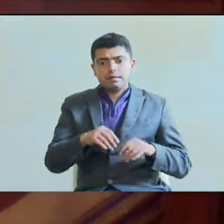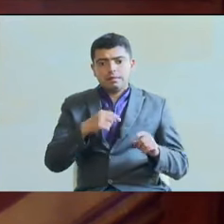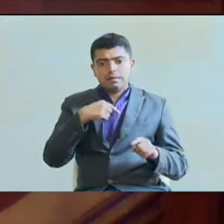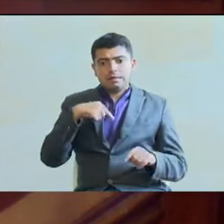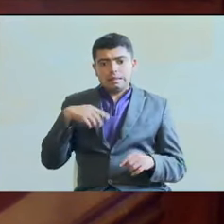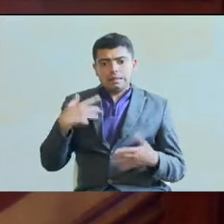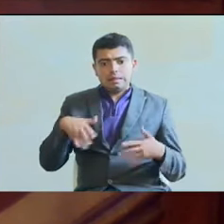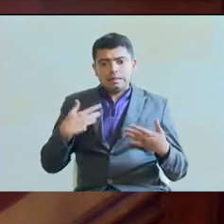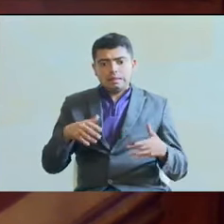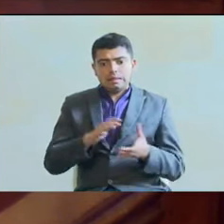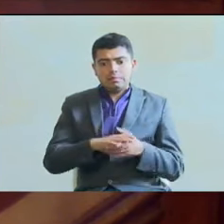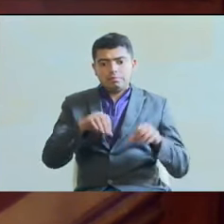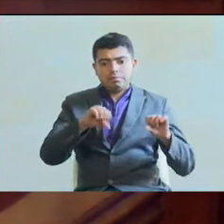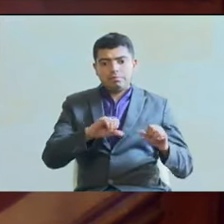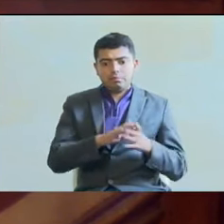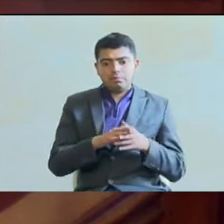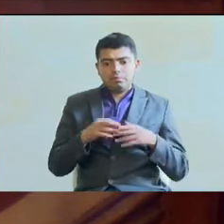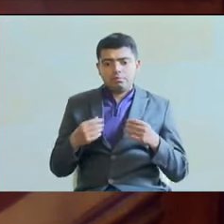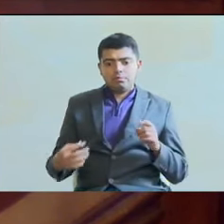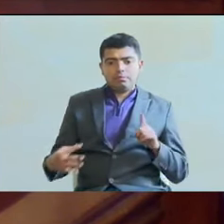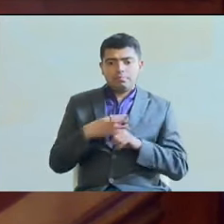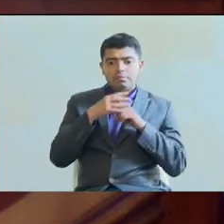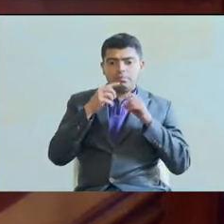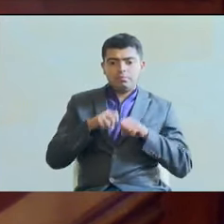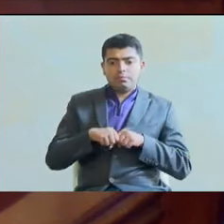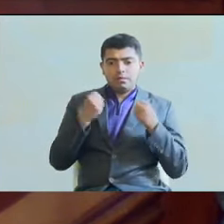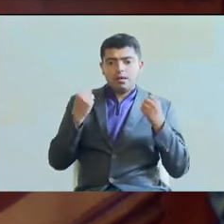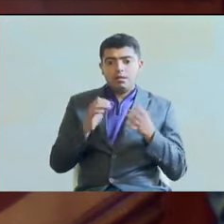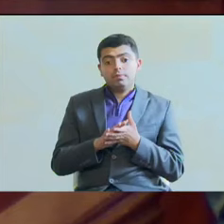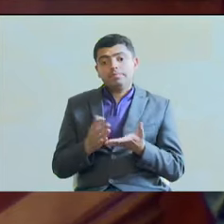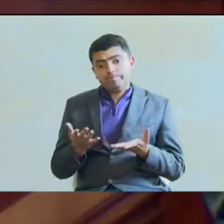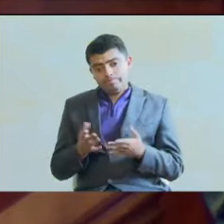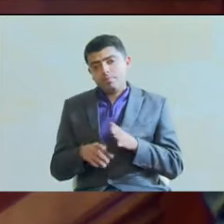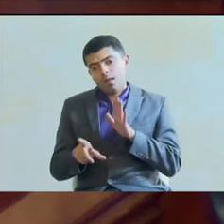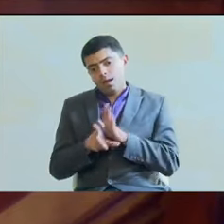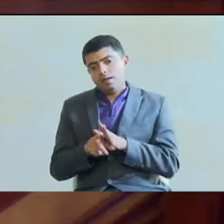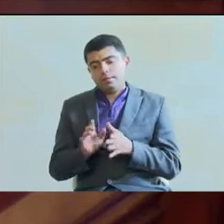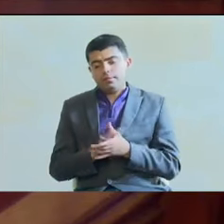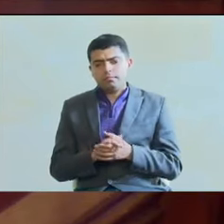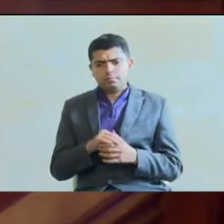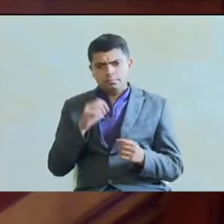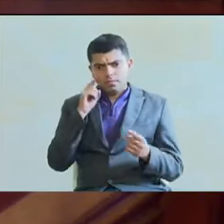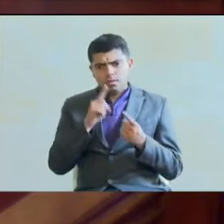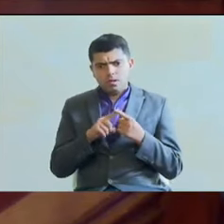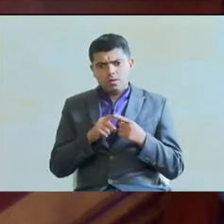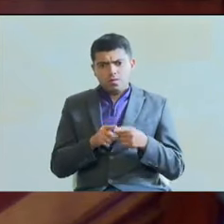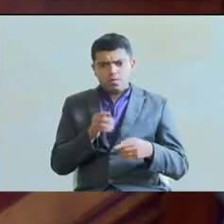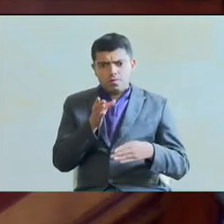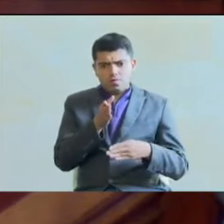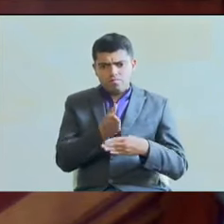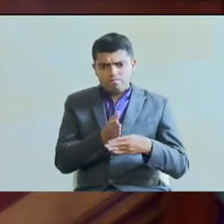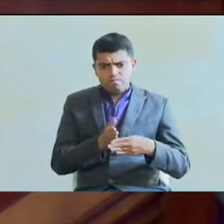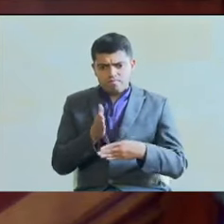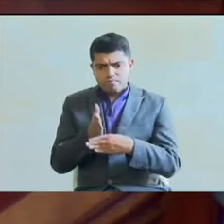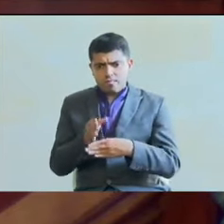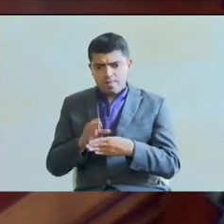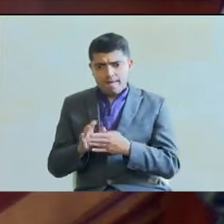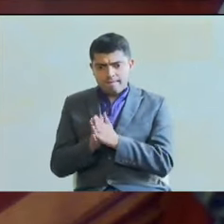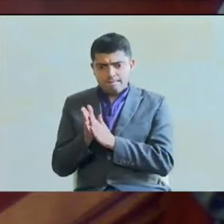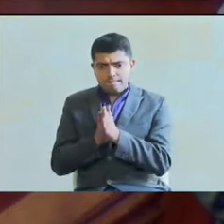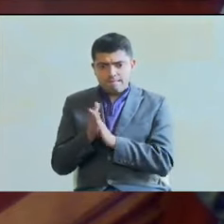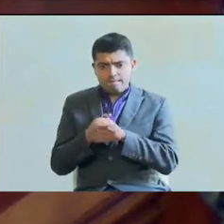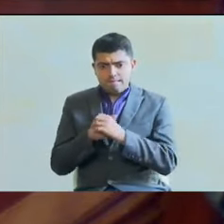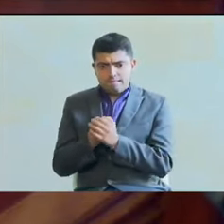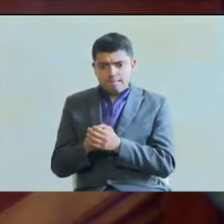Procedimientos estéticos bajo ningún punto de vista se trata de coartar a nadie la